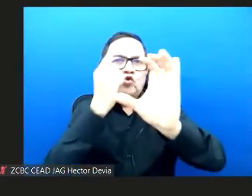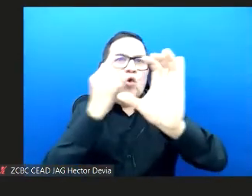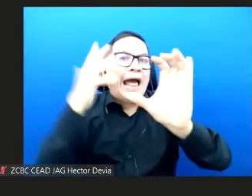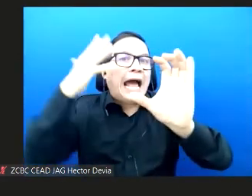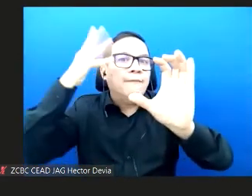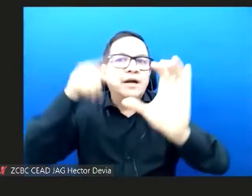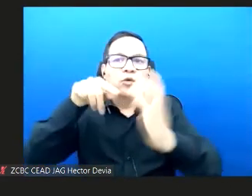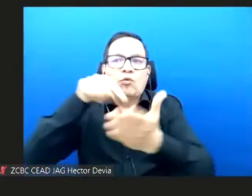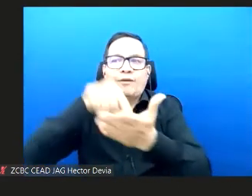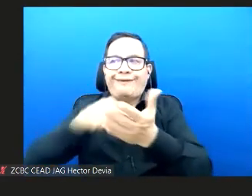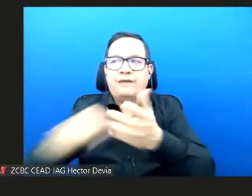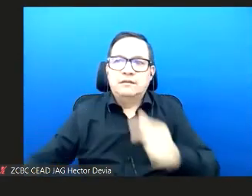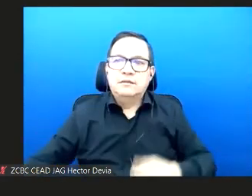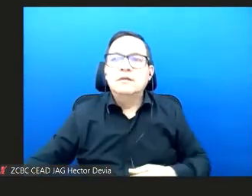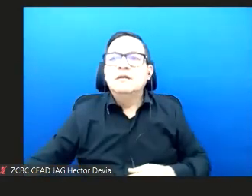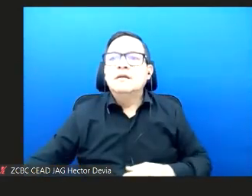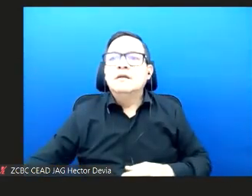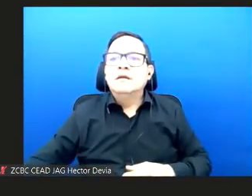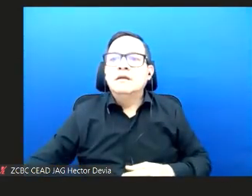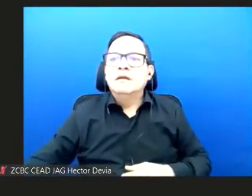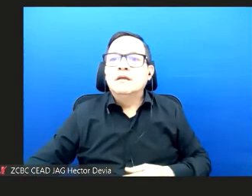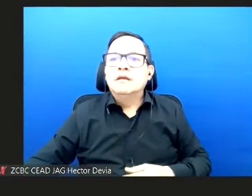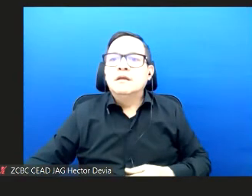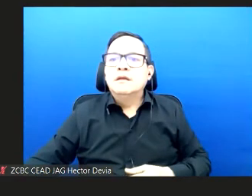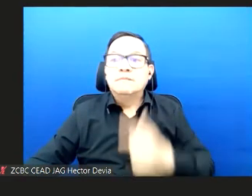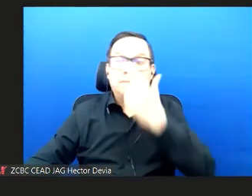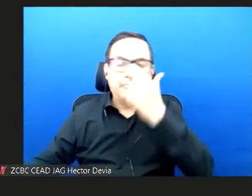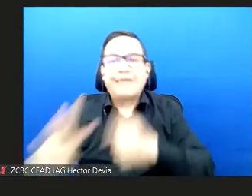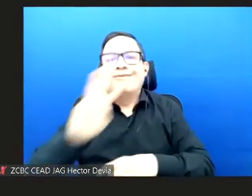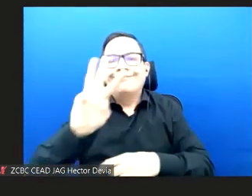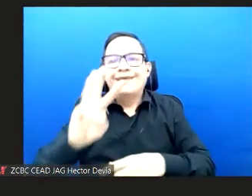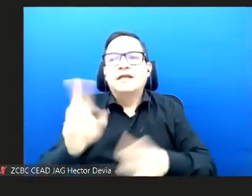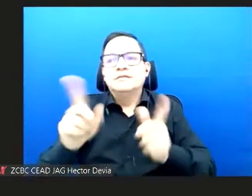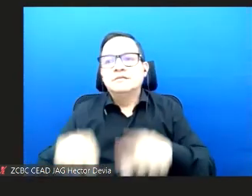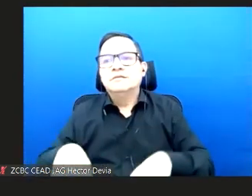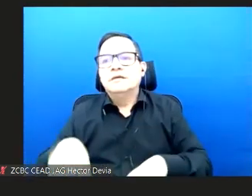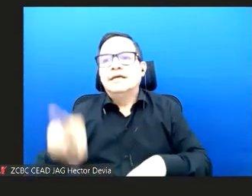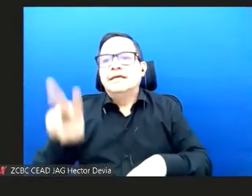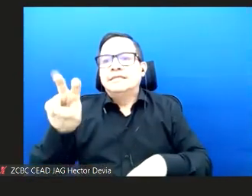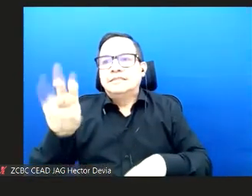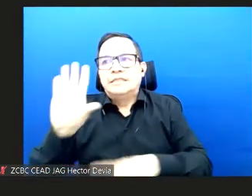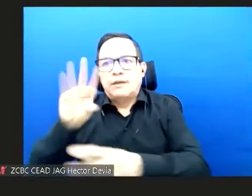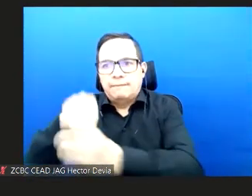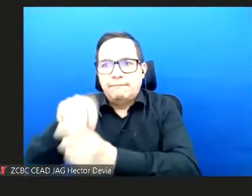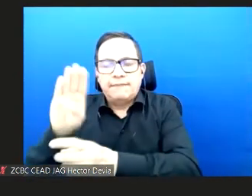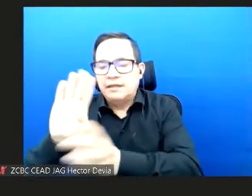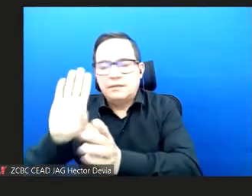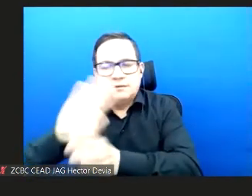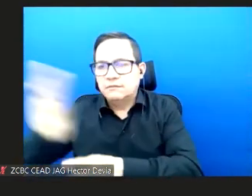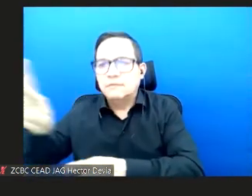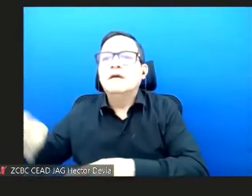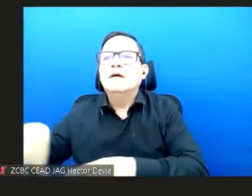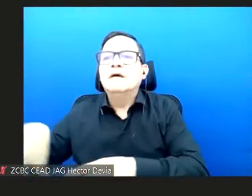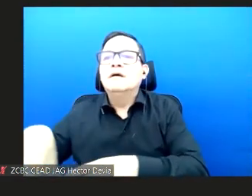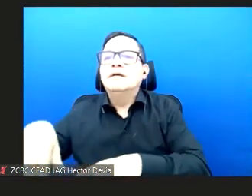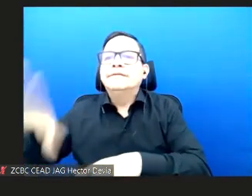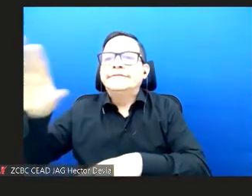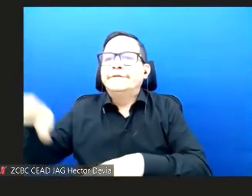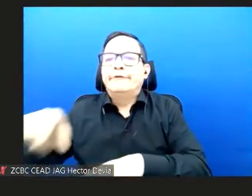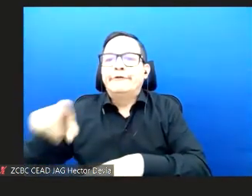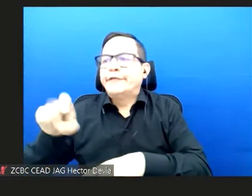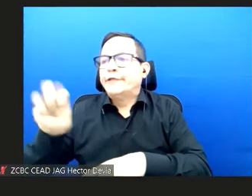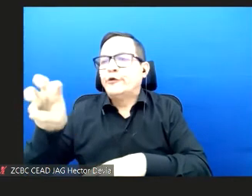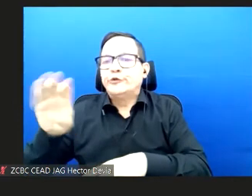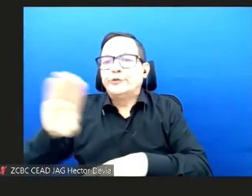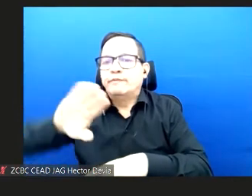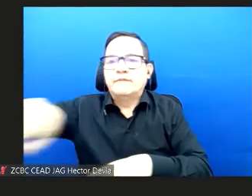Entonces todo lo que esté, por ejemplo, 3 y 7 pertenece a B, entonces ese no lo tocamos, el 5, 6 y 8 tampoco. Entonces, lo que nos están pidiendo